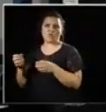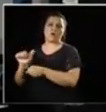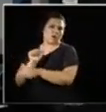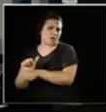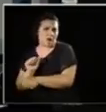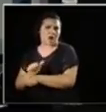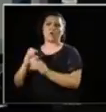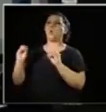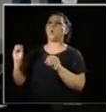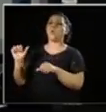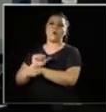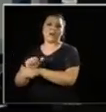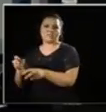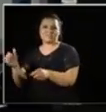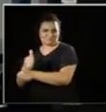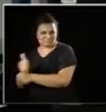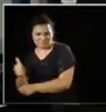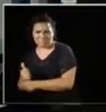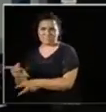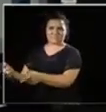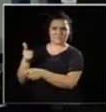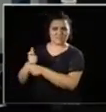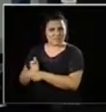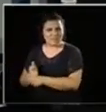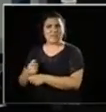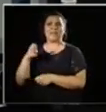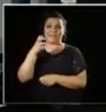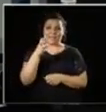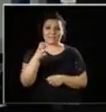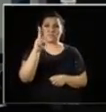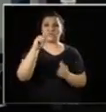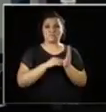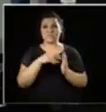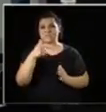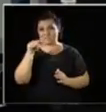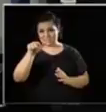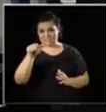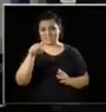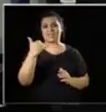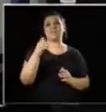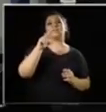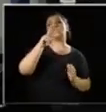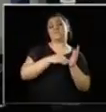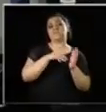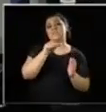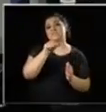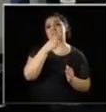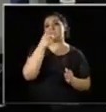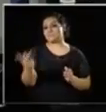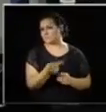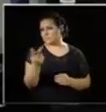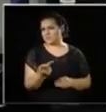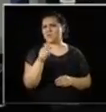de 135 y 23% respectivamente, esto en 2017 comparado a 2016. La pregunta es,